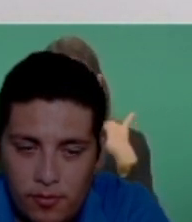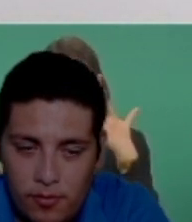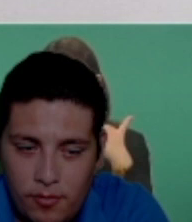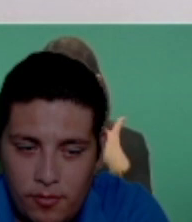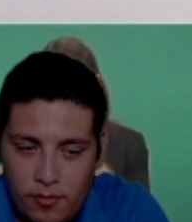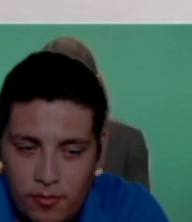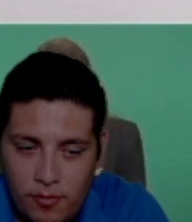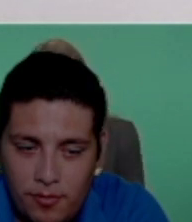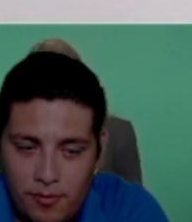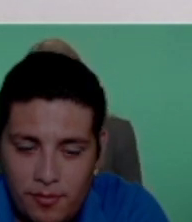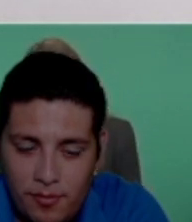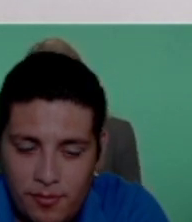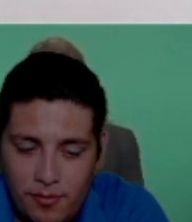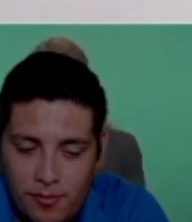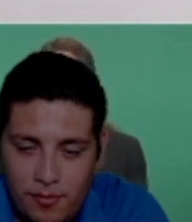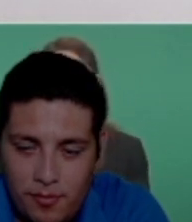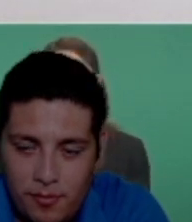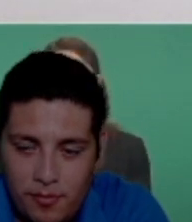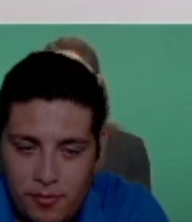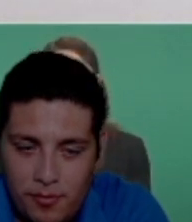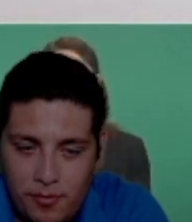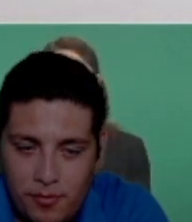y desaparecieron a la Guardia Nacional.